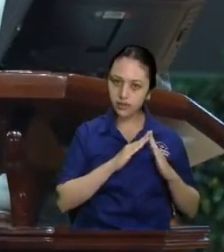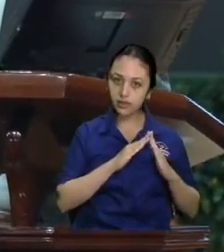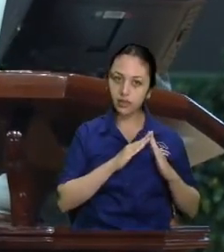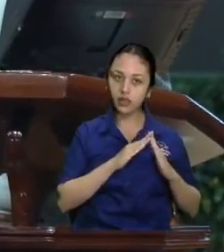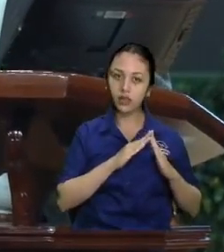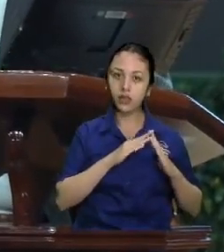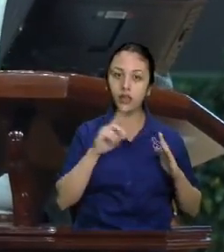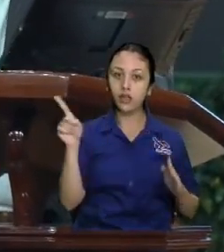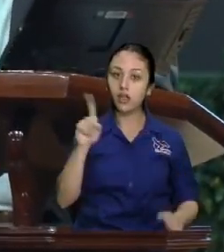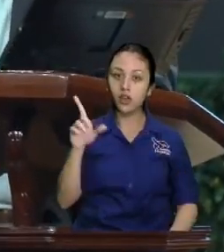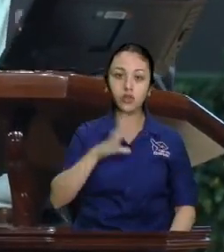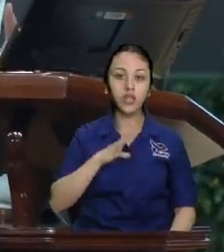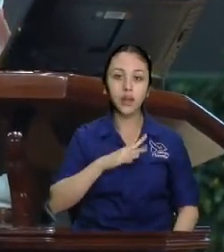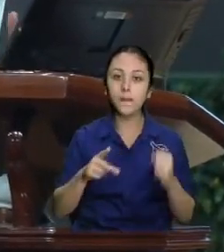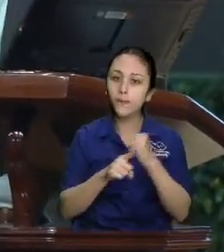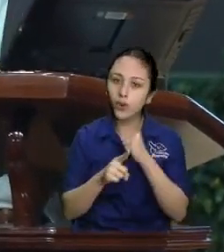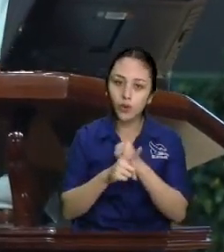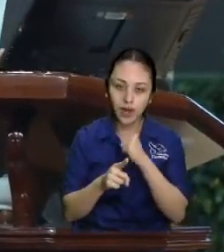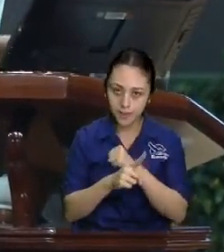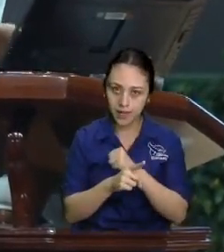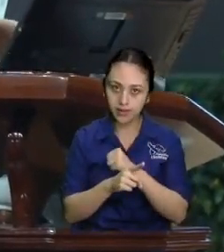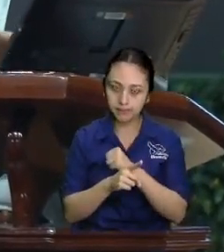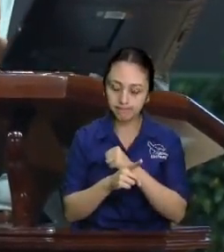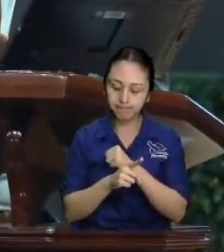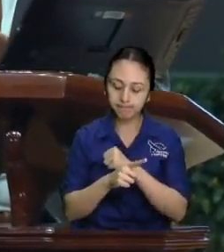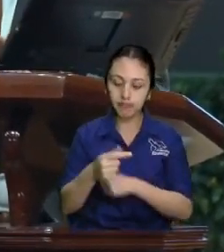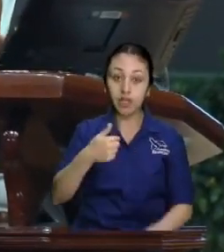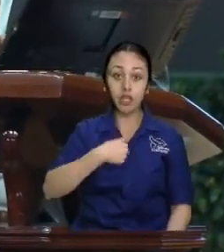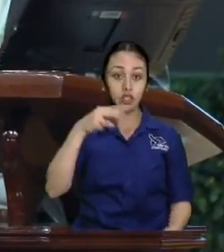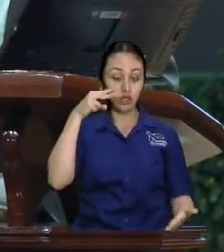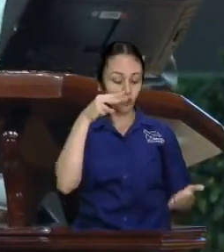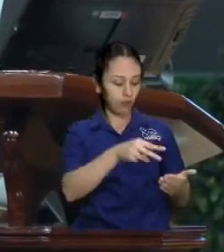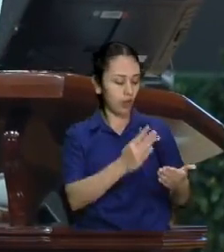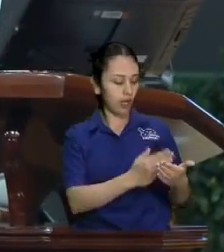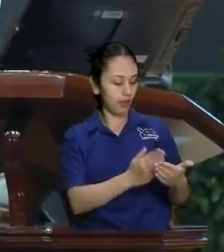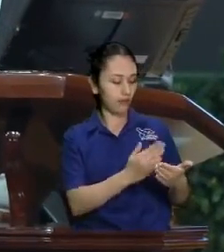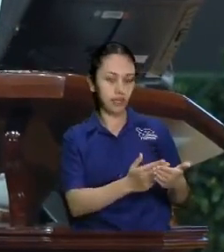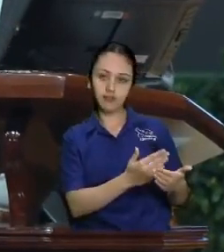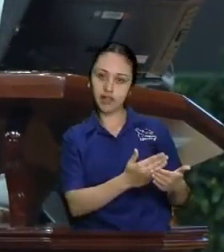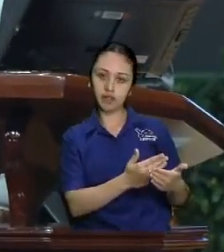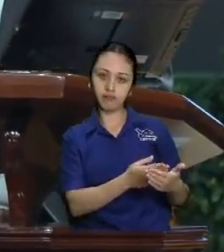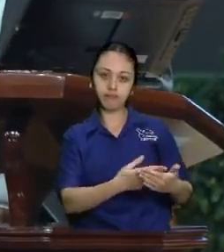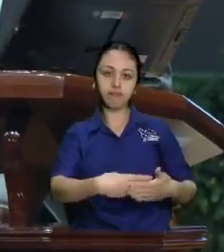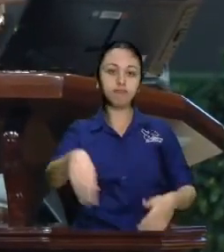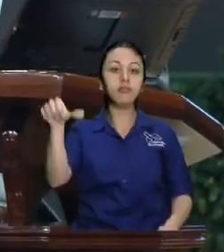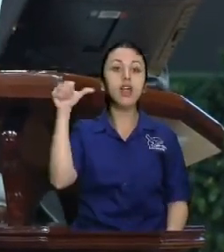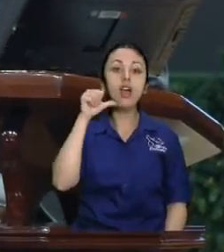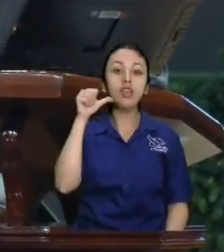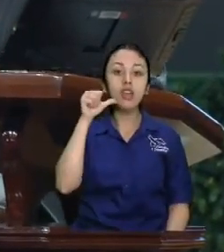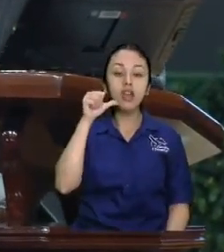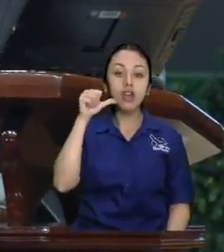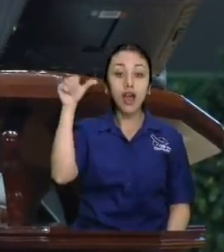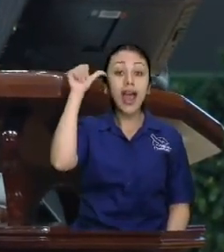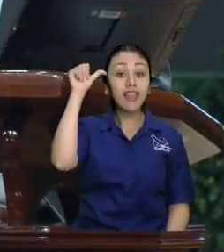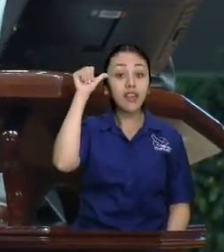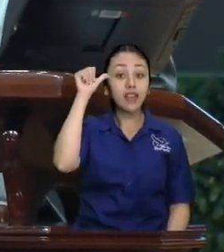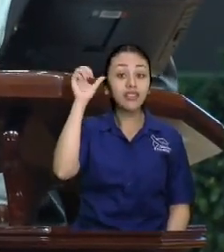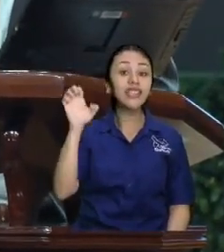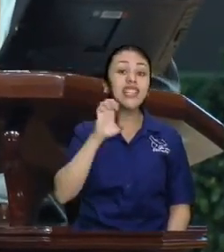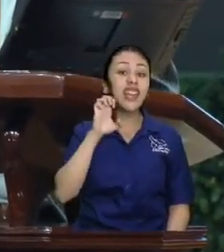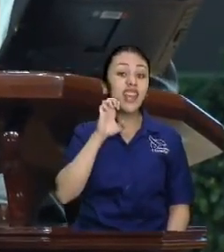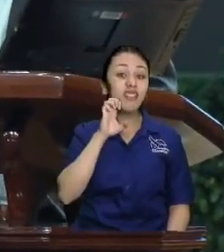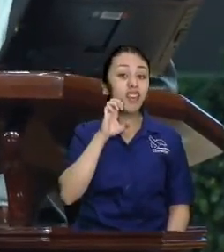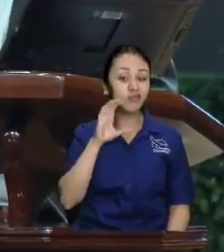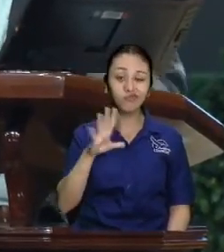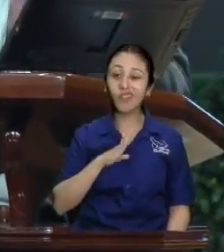enderezar. Y cuando lo miro en la Biblia, miro a Adán y a Eva, tenían algo que enderezar. Para empezar, tenían que regresar al paraíso.